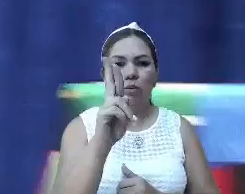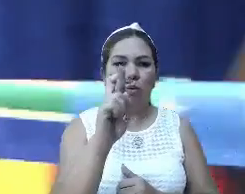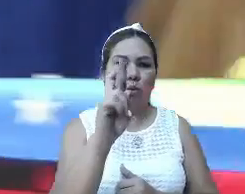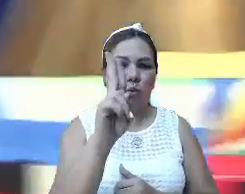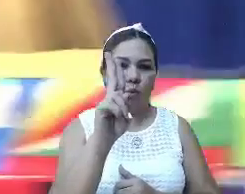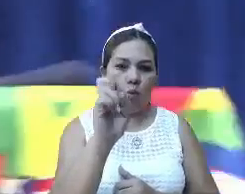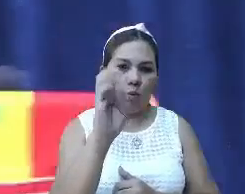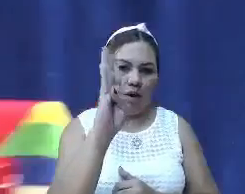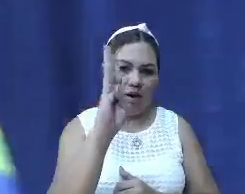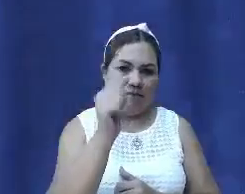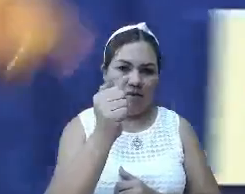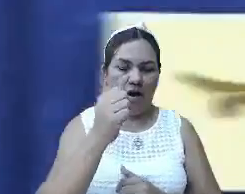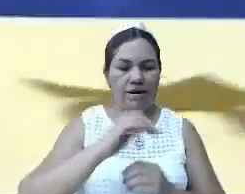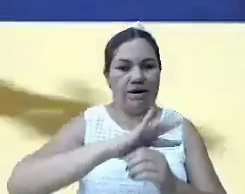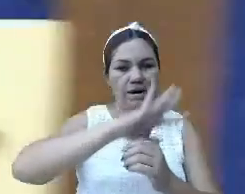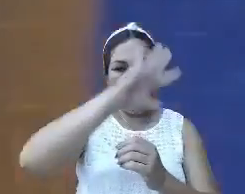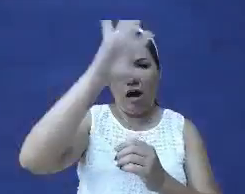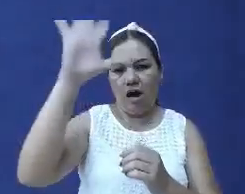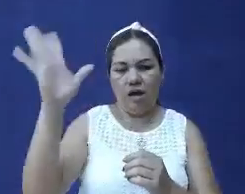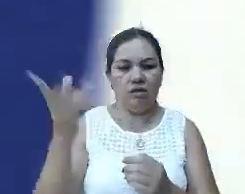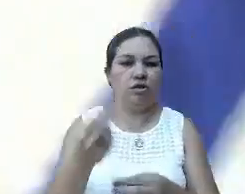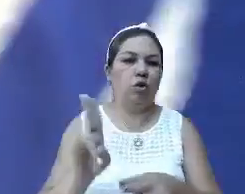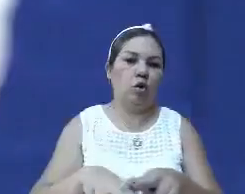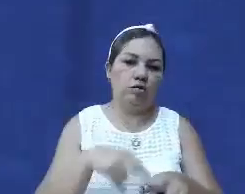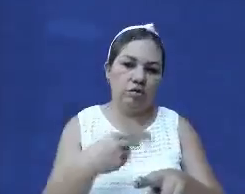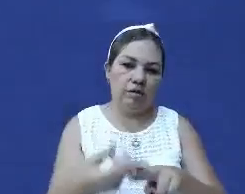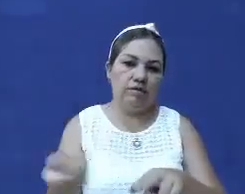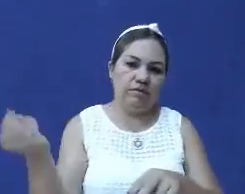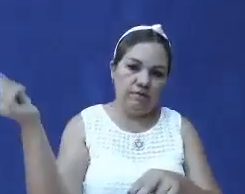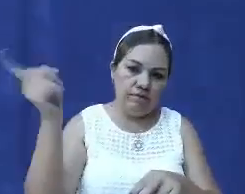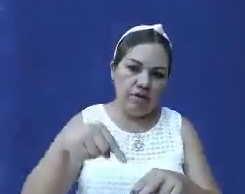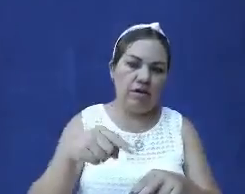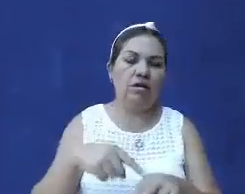grande si no te volvés a Dios, y vas a volver en sí.